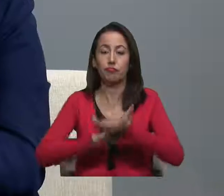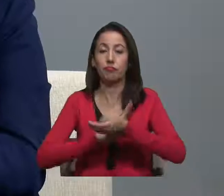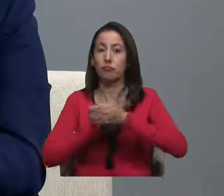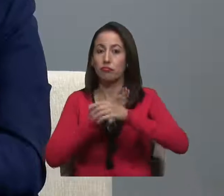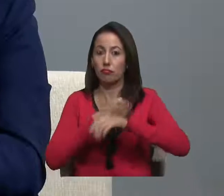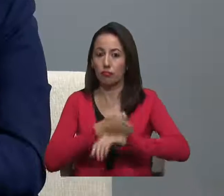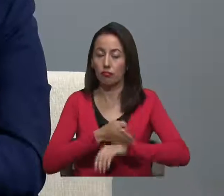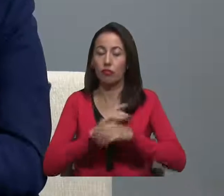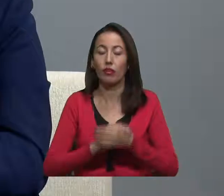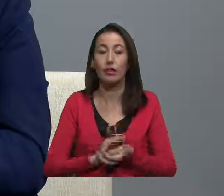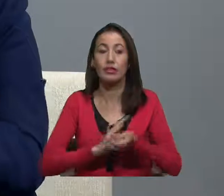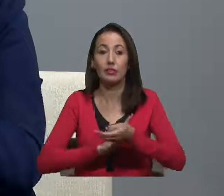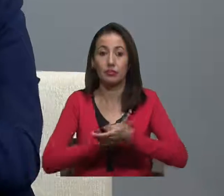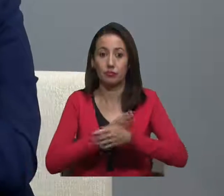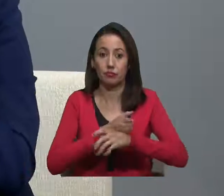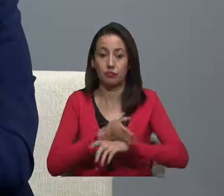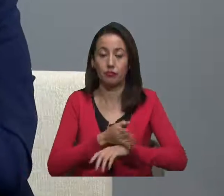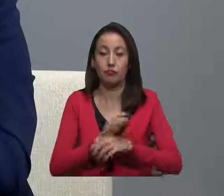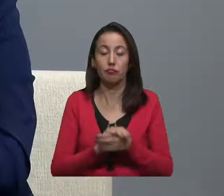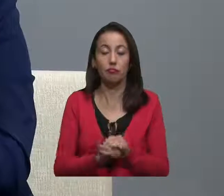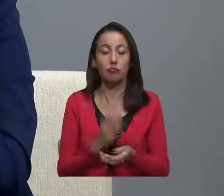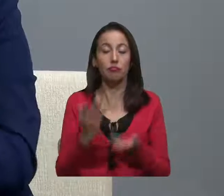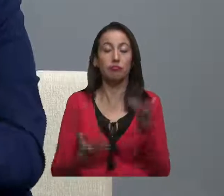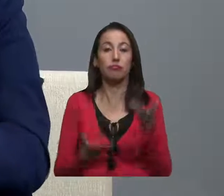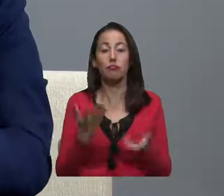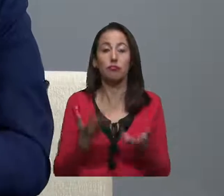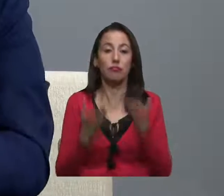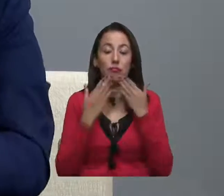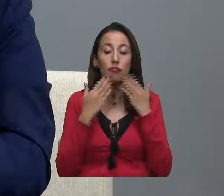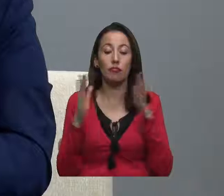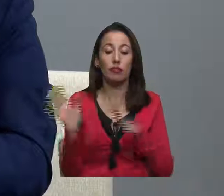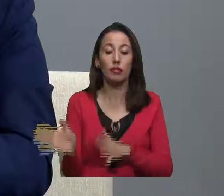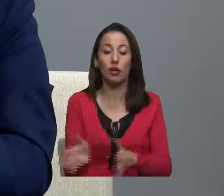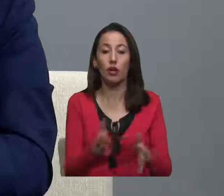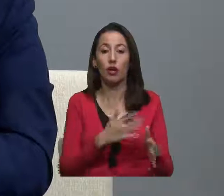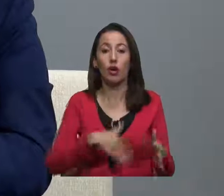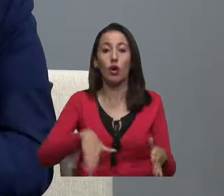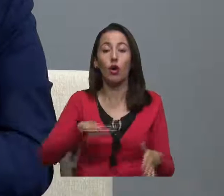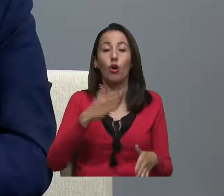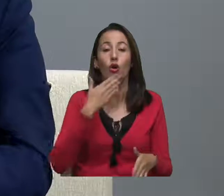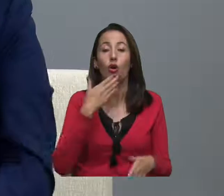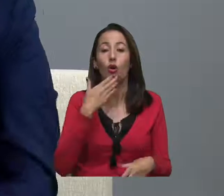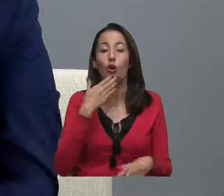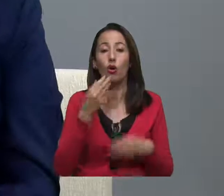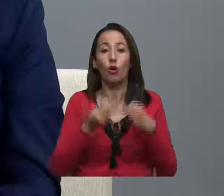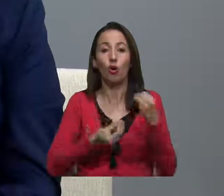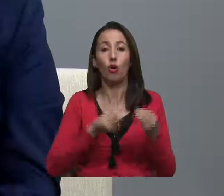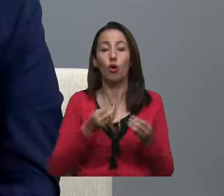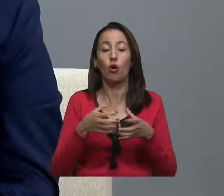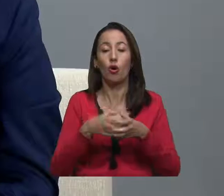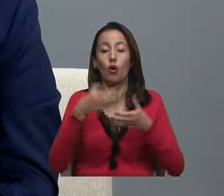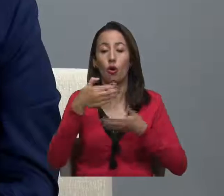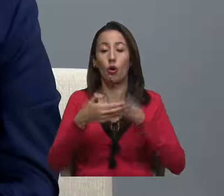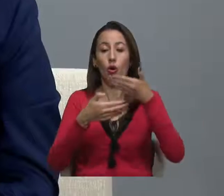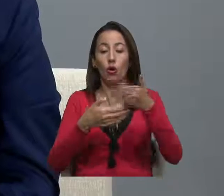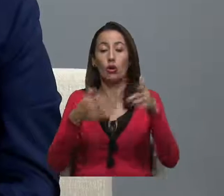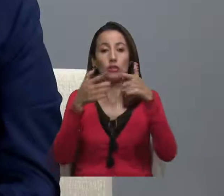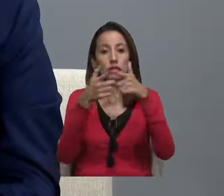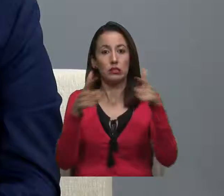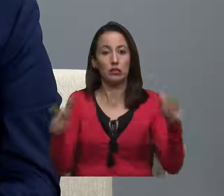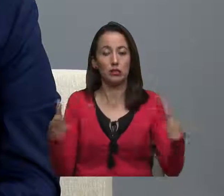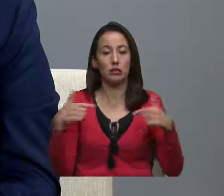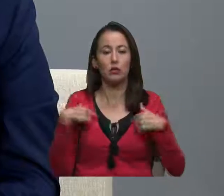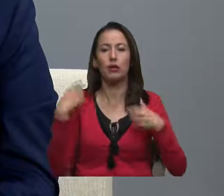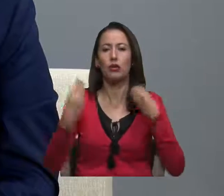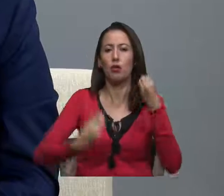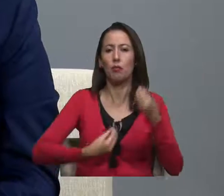vamos a tener a un proceso de zonificación del país en base a la producción para generar libre circulación de capitales qué